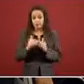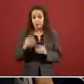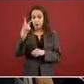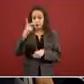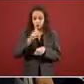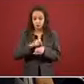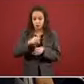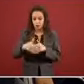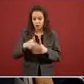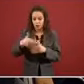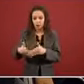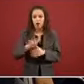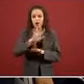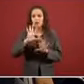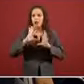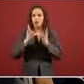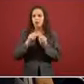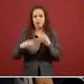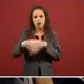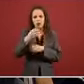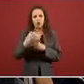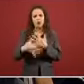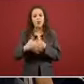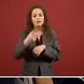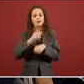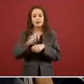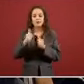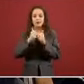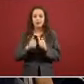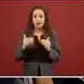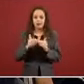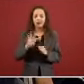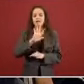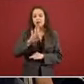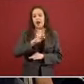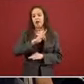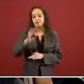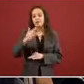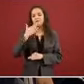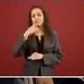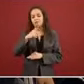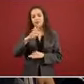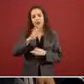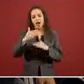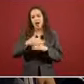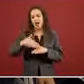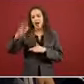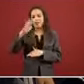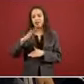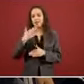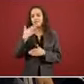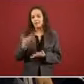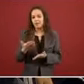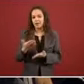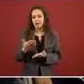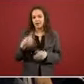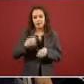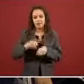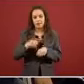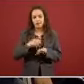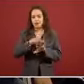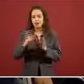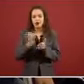15 días y creo que ya vamos a poderlos también dar de alta sanitaria. Diario se les visita por un médico de que no